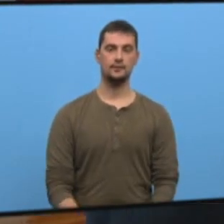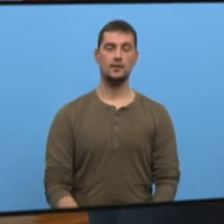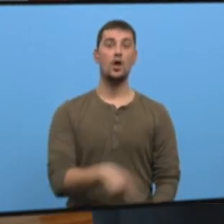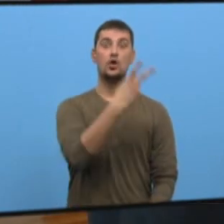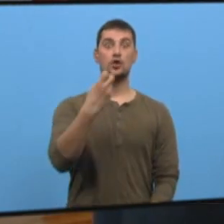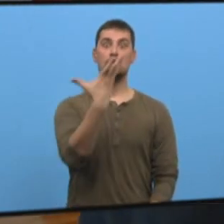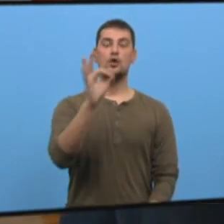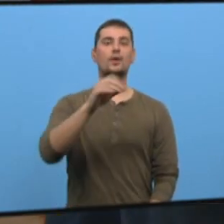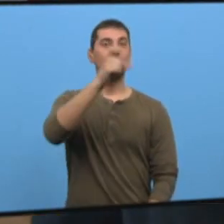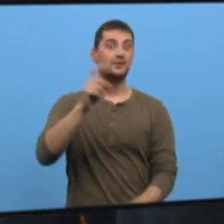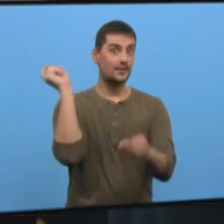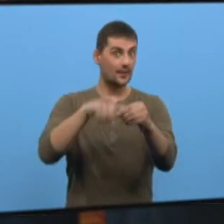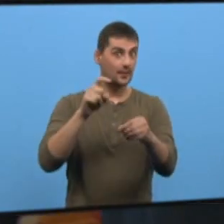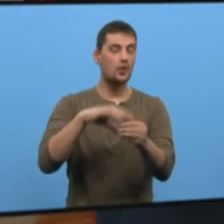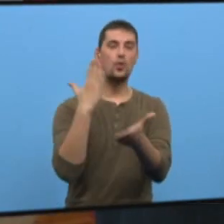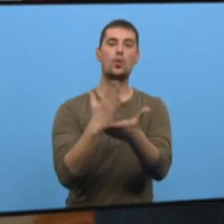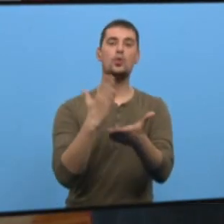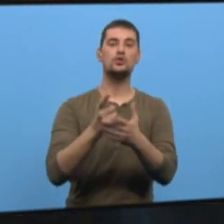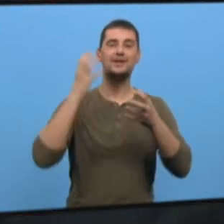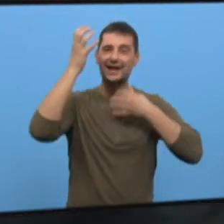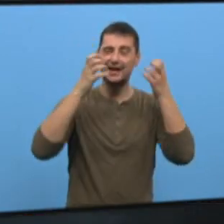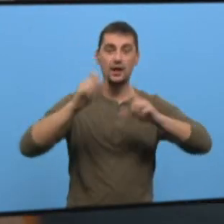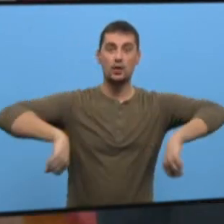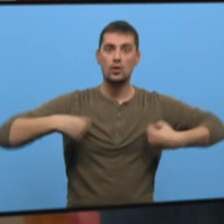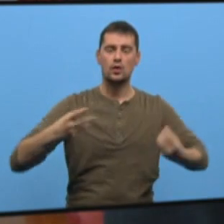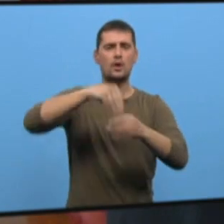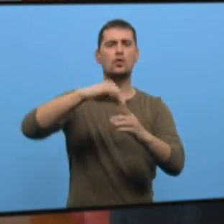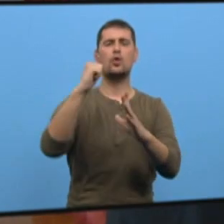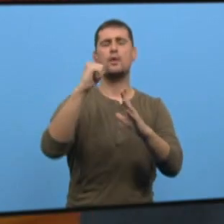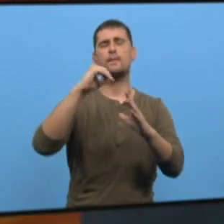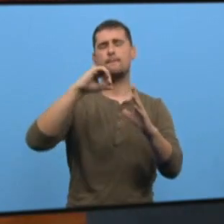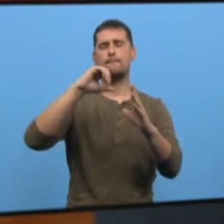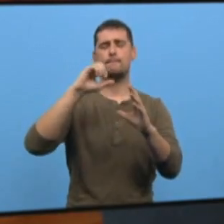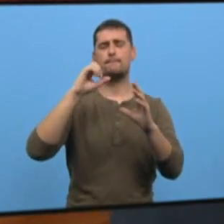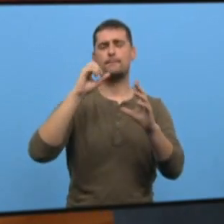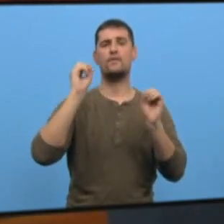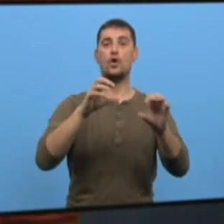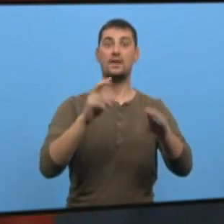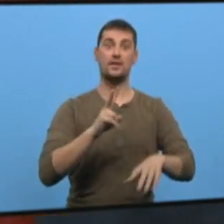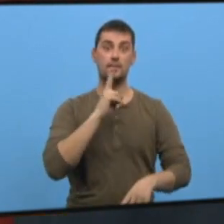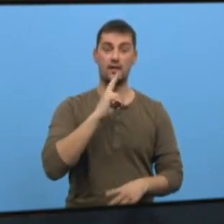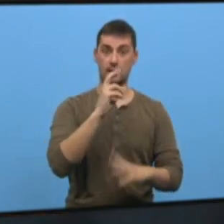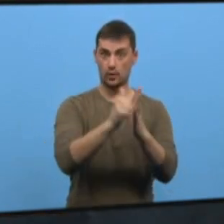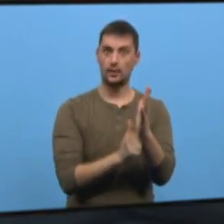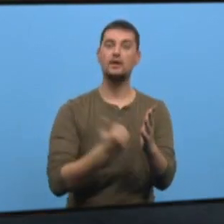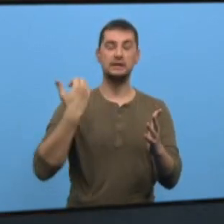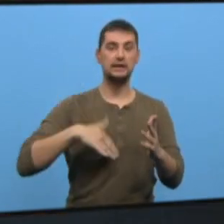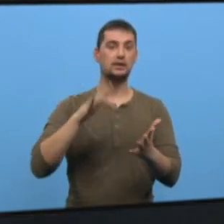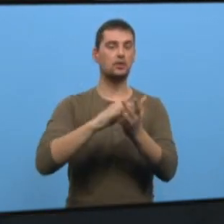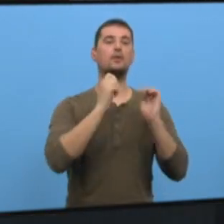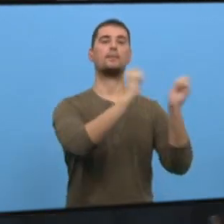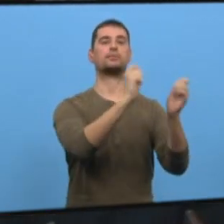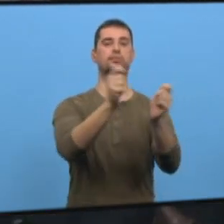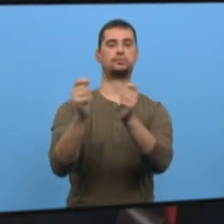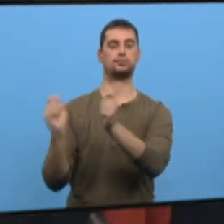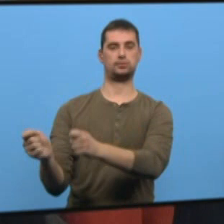250 participantes nos cursos de gandera ecoló programa forate en verde recibir esta semana os diplomas acreditativos